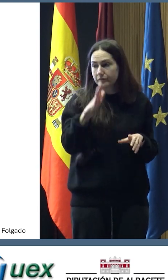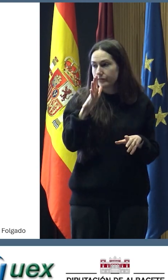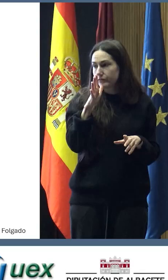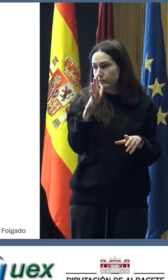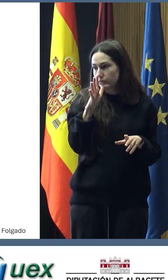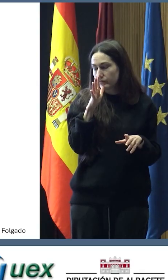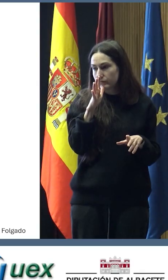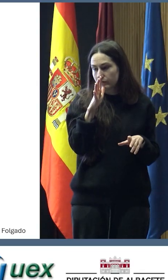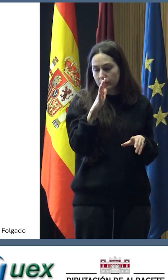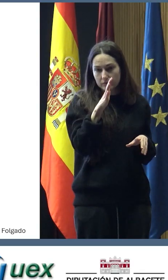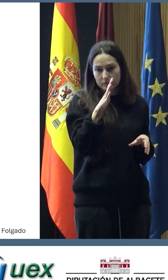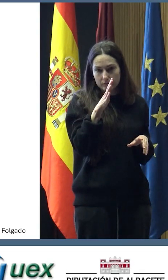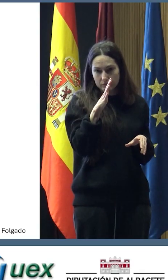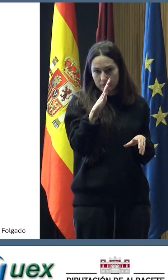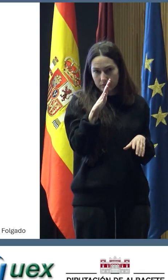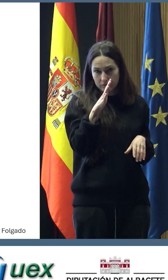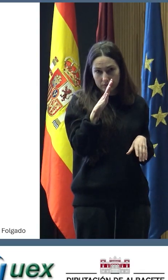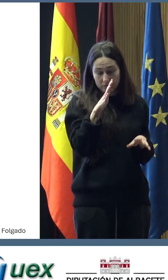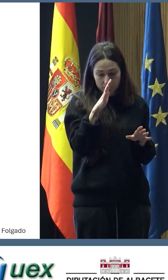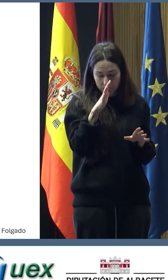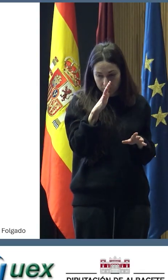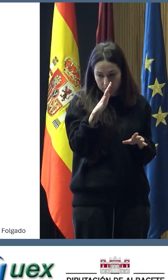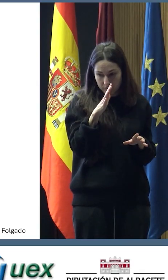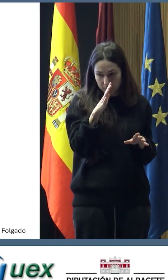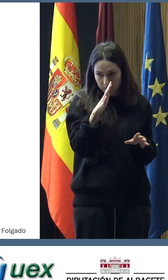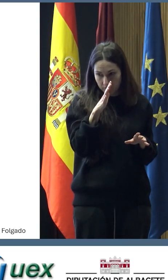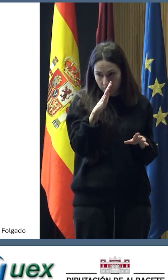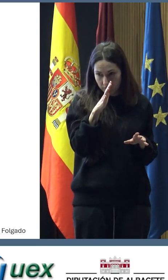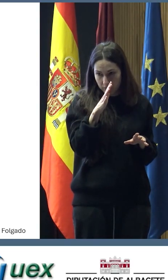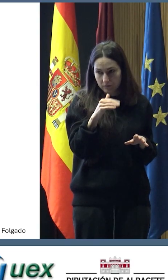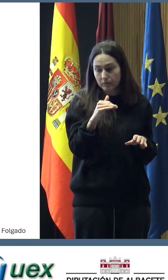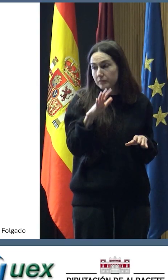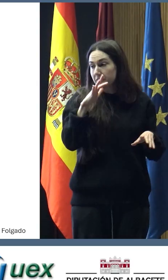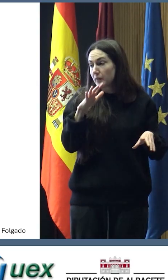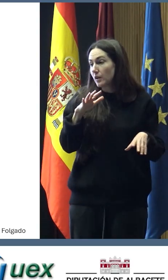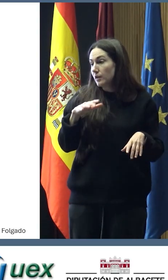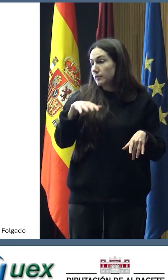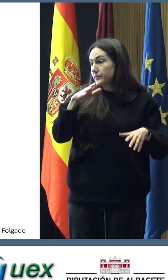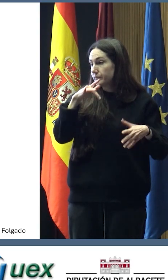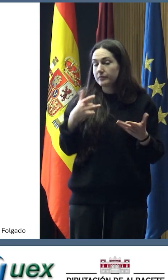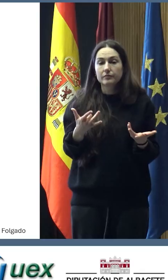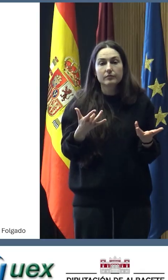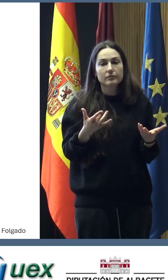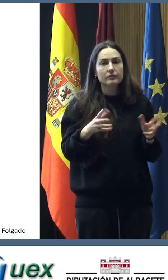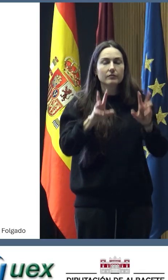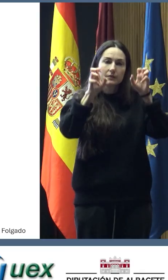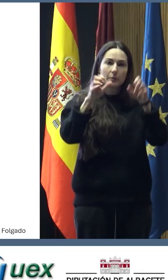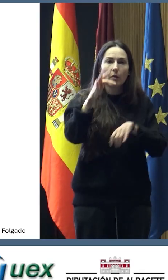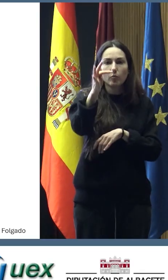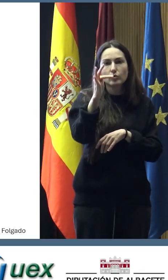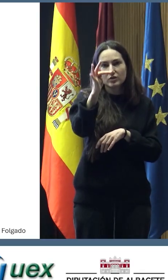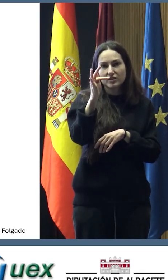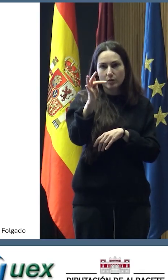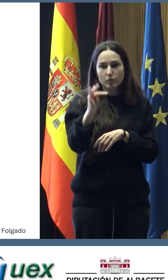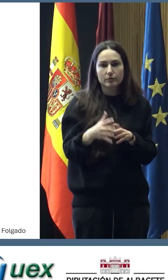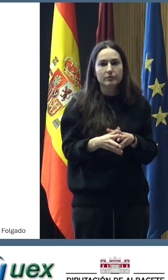Porque ya voy a pasar también a la parte la parte positiva, por supuesto, ¿no? Primero